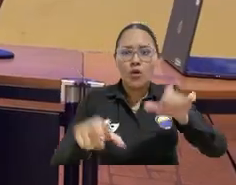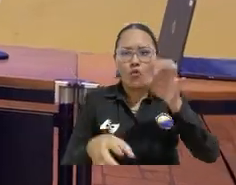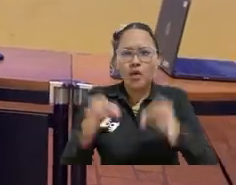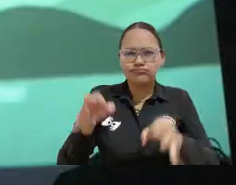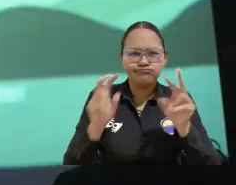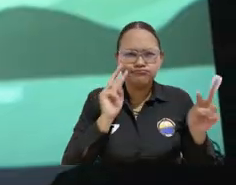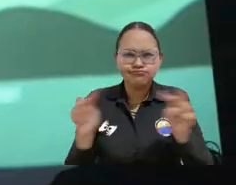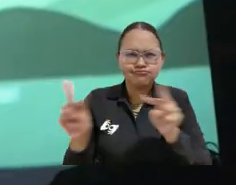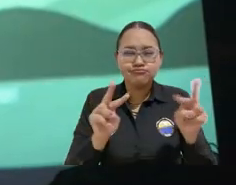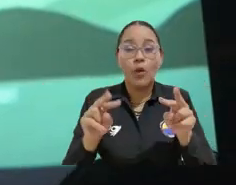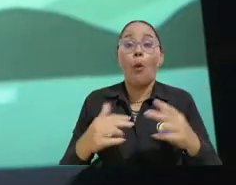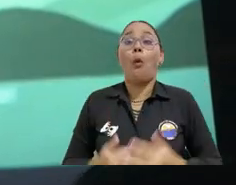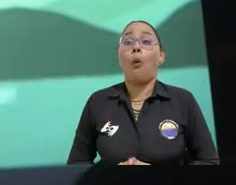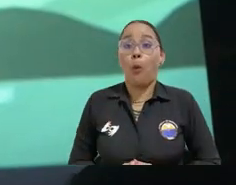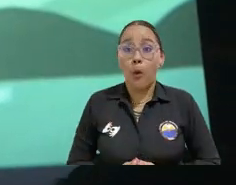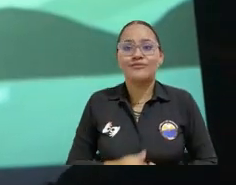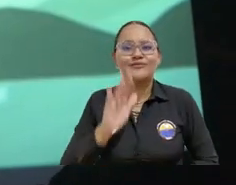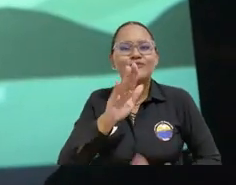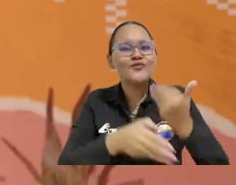buenos jurados.